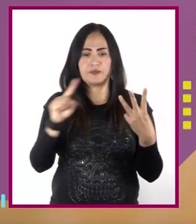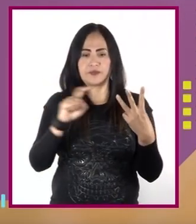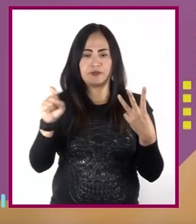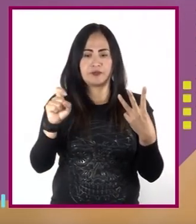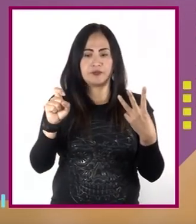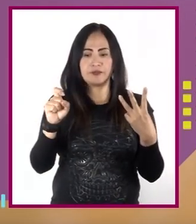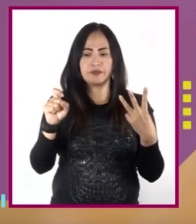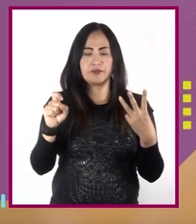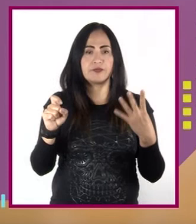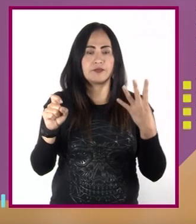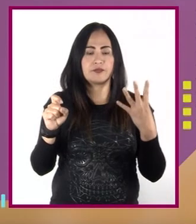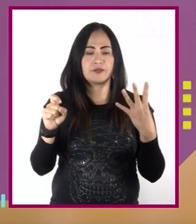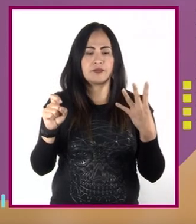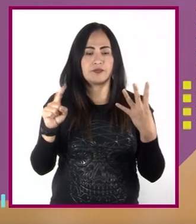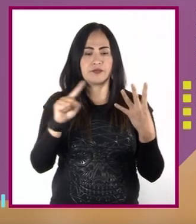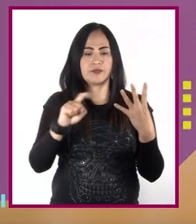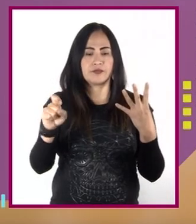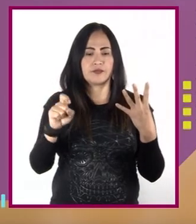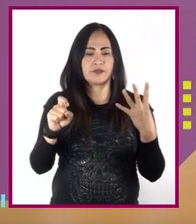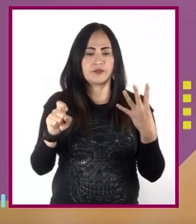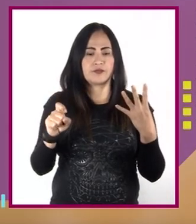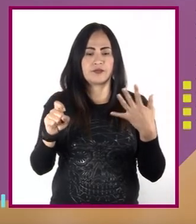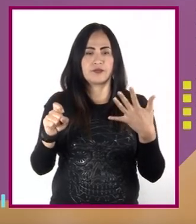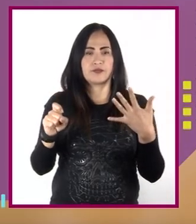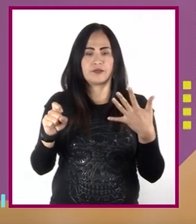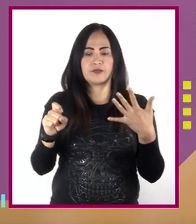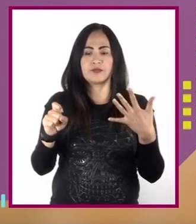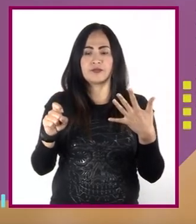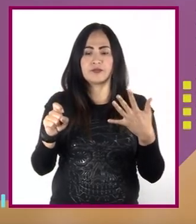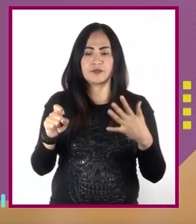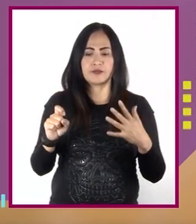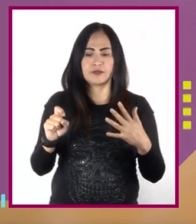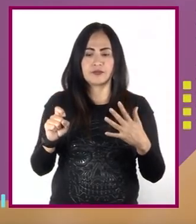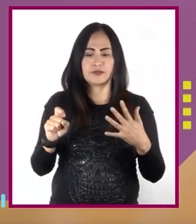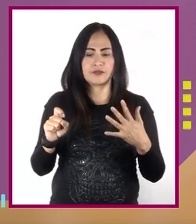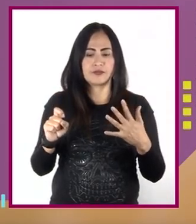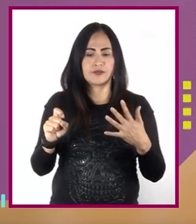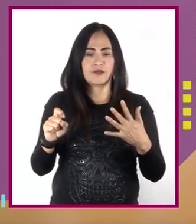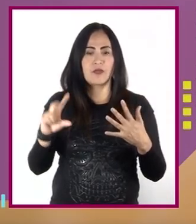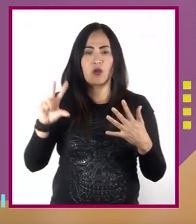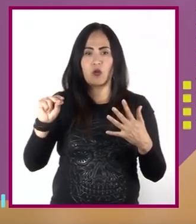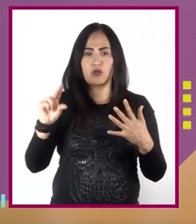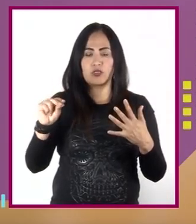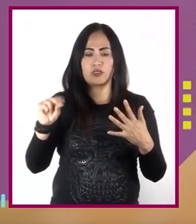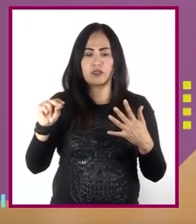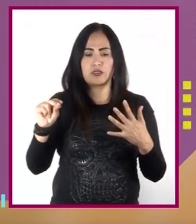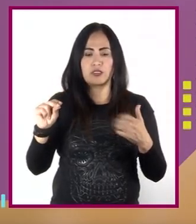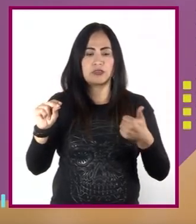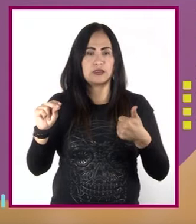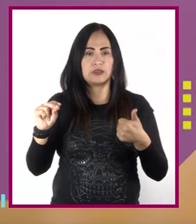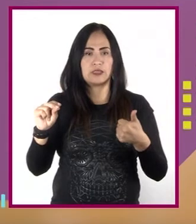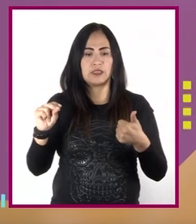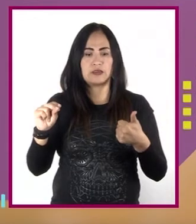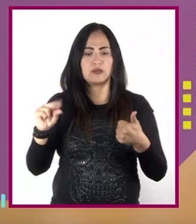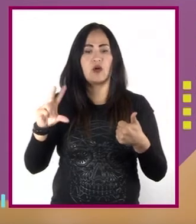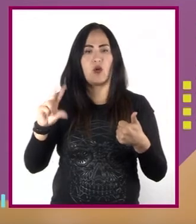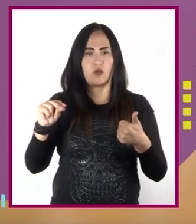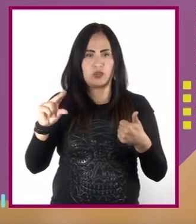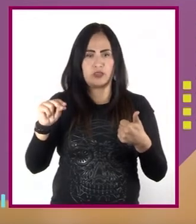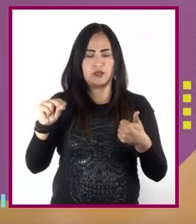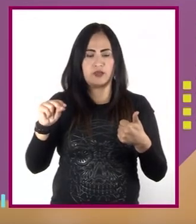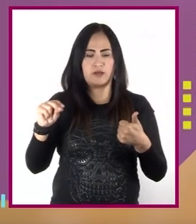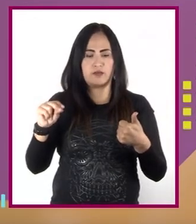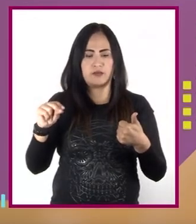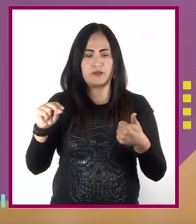100 pesos, el cuarto 100 pesos, el quinto empleado obtuvo una ganancia de 80, el sexto ganó 80